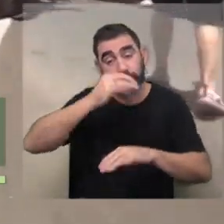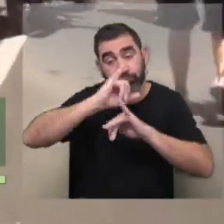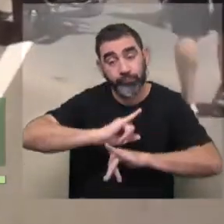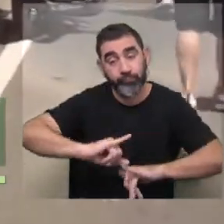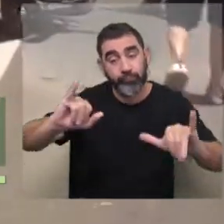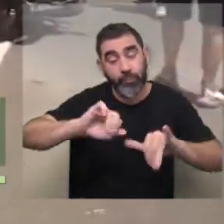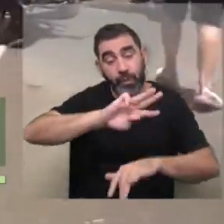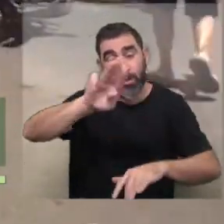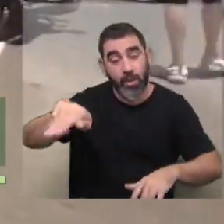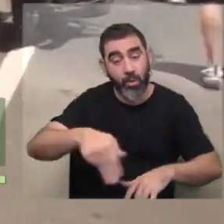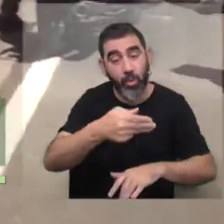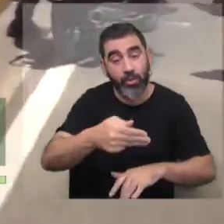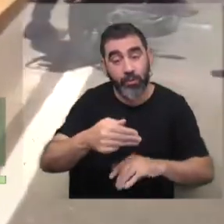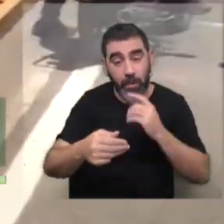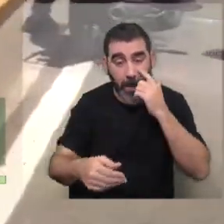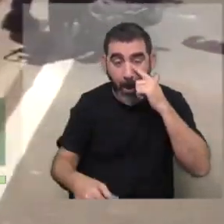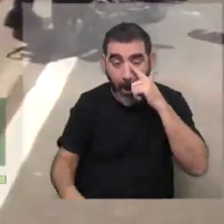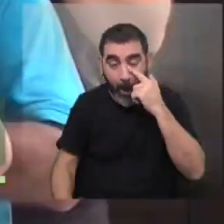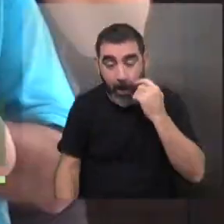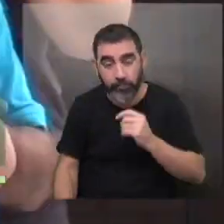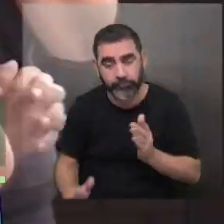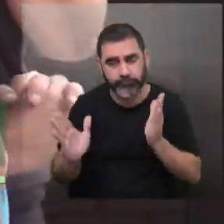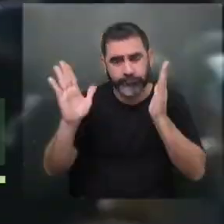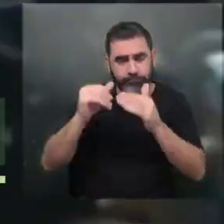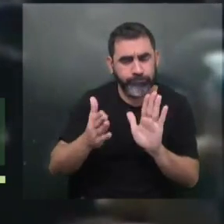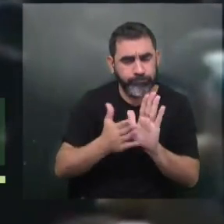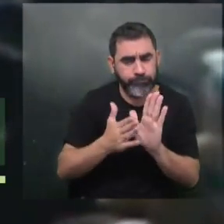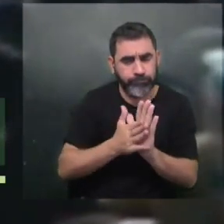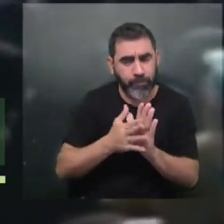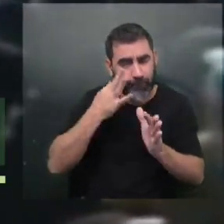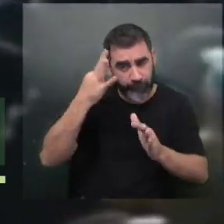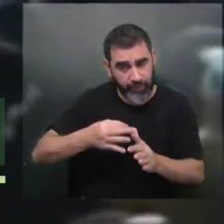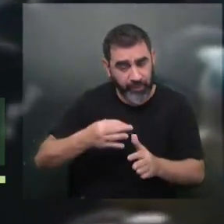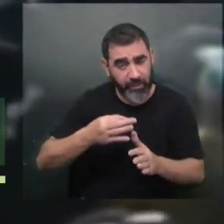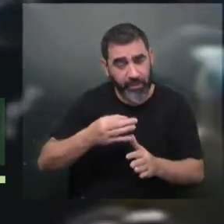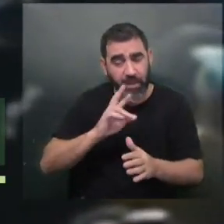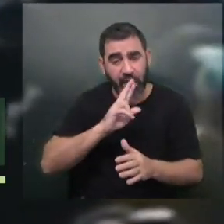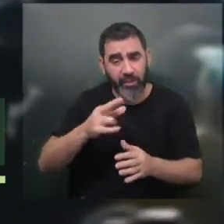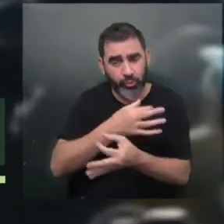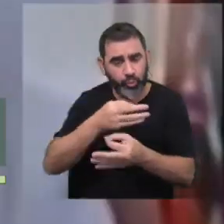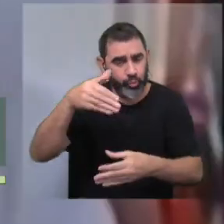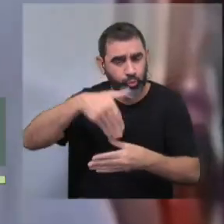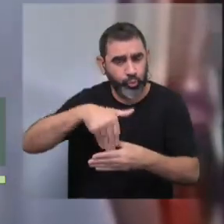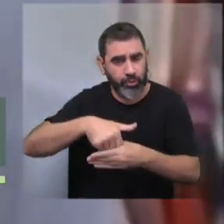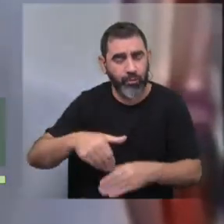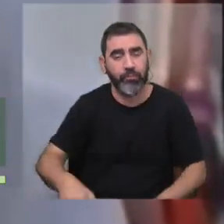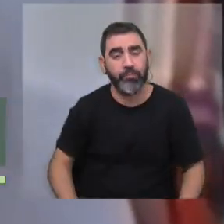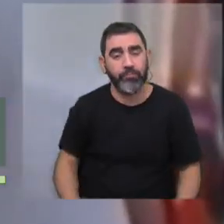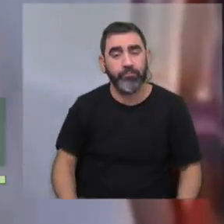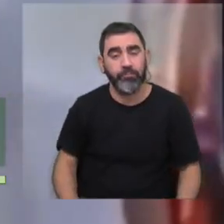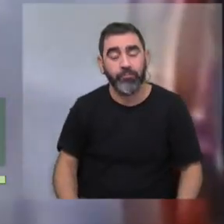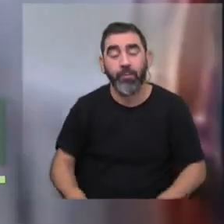en su sitio web cerca de la medianoche del martes que no puede verificar o corroborar la autenticidad de los resultados del lente electoral que